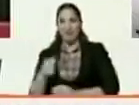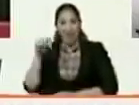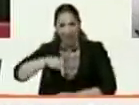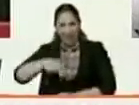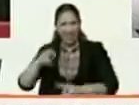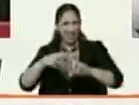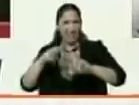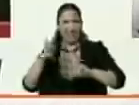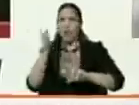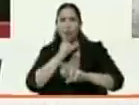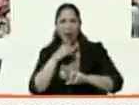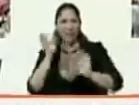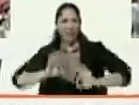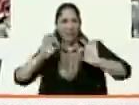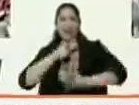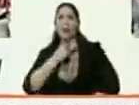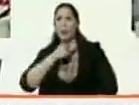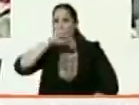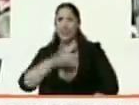un fanático de los tiburones.